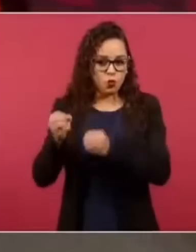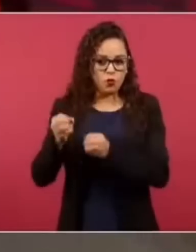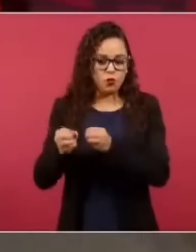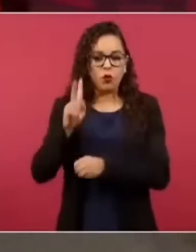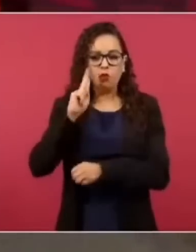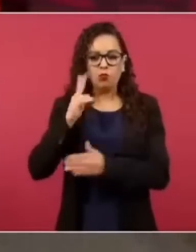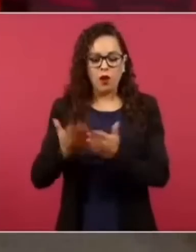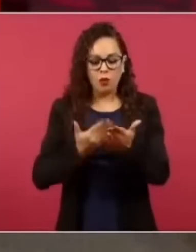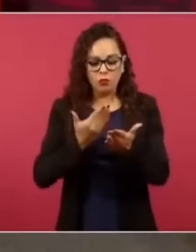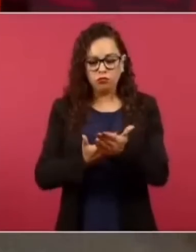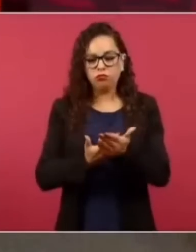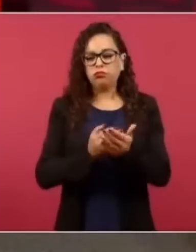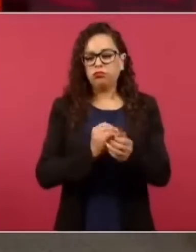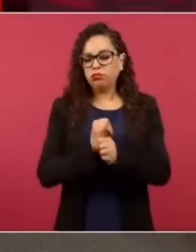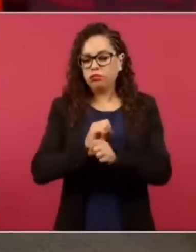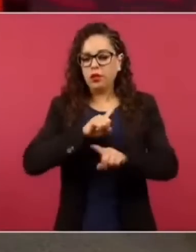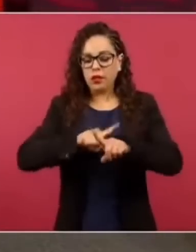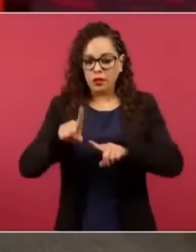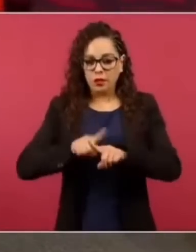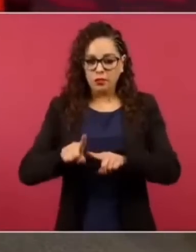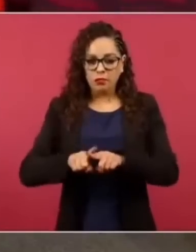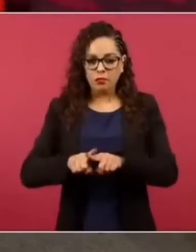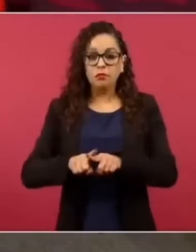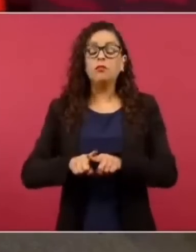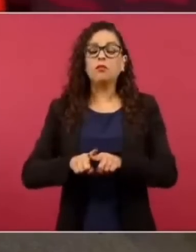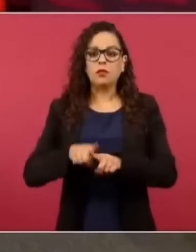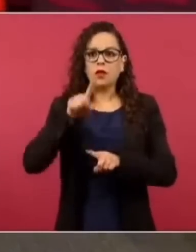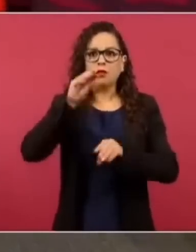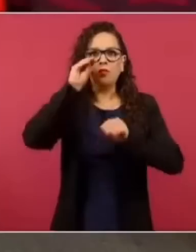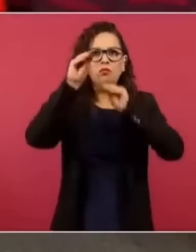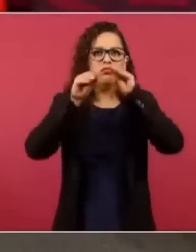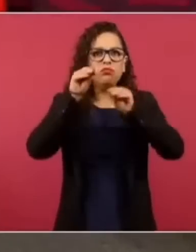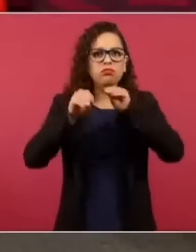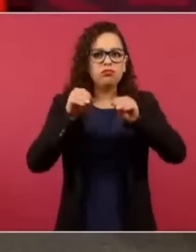incluso hasta un organigrama.